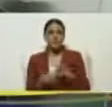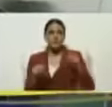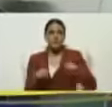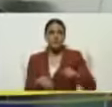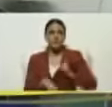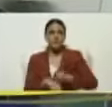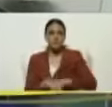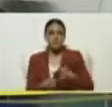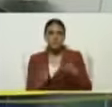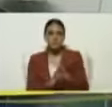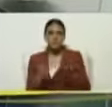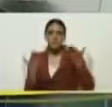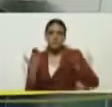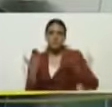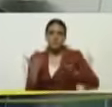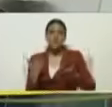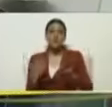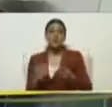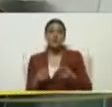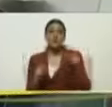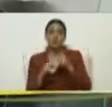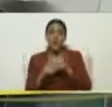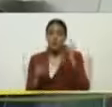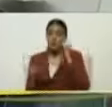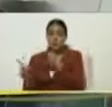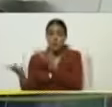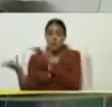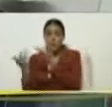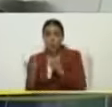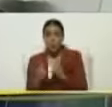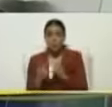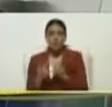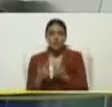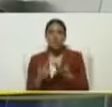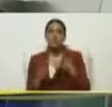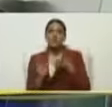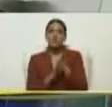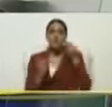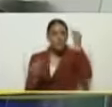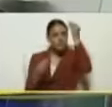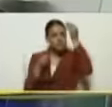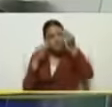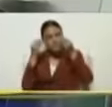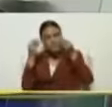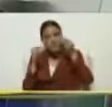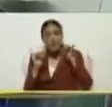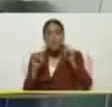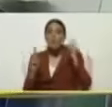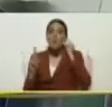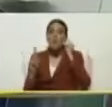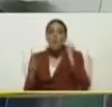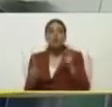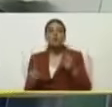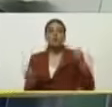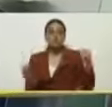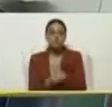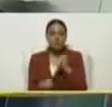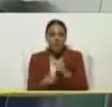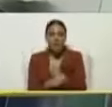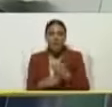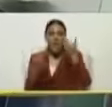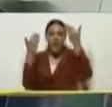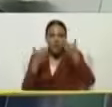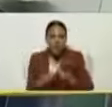contundentes palabras de Marjorie, que traen la crítica de la mujer que trabaja, que ha